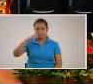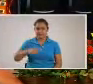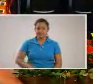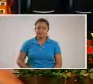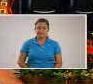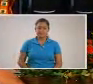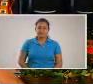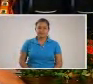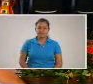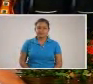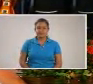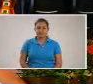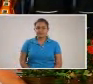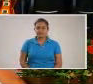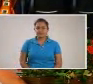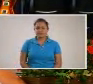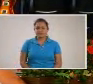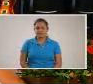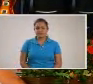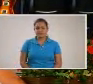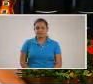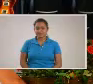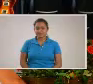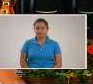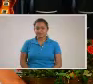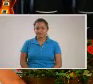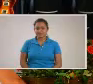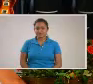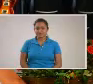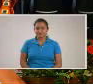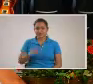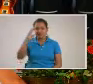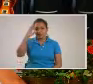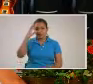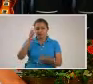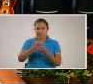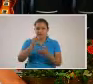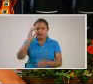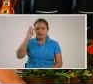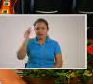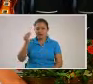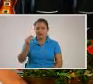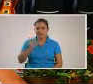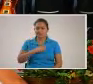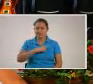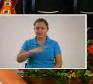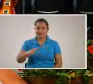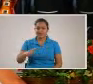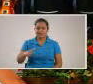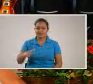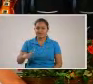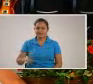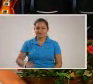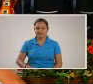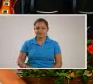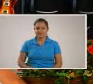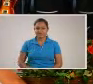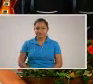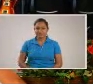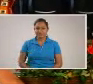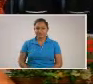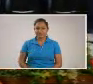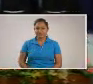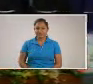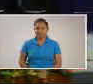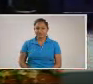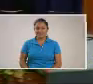esto, hermano, por favor. Me parece que está en Génesis capítulo 8, perdón,